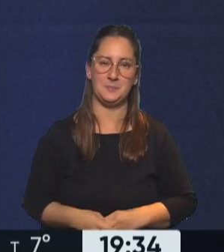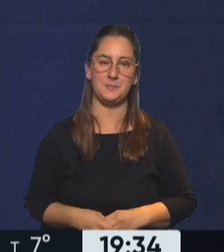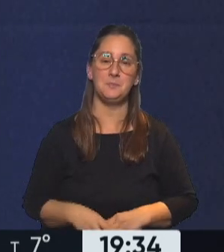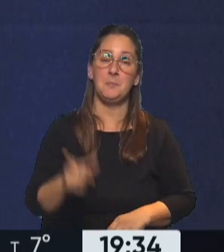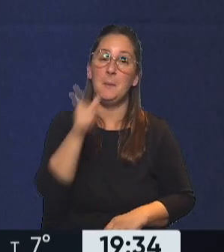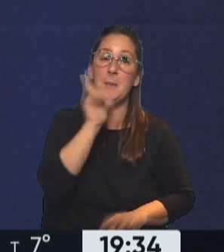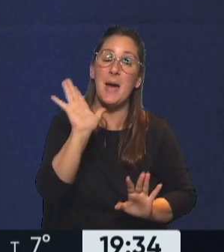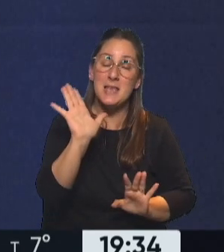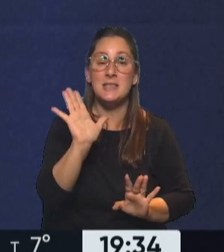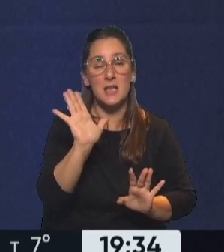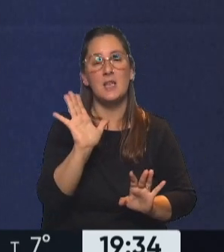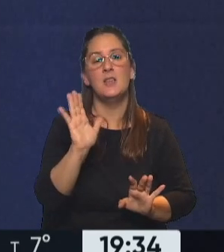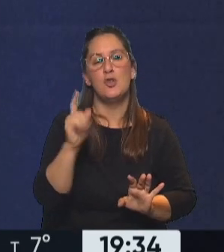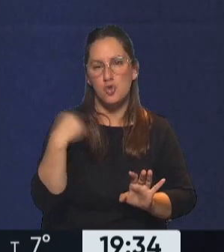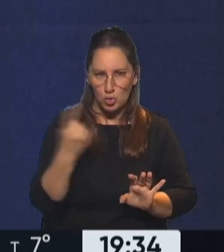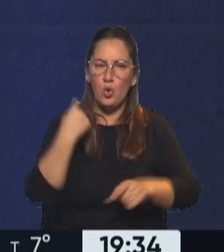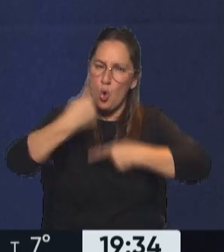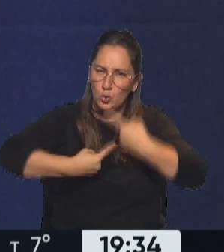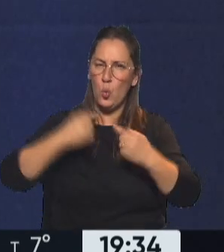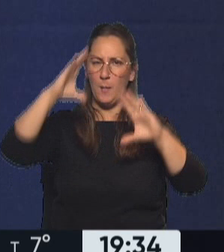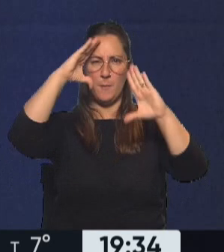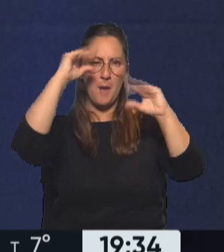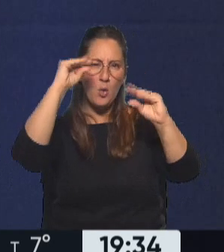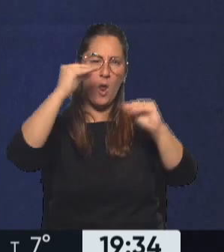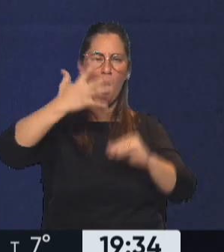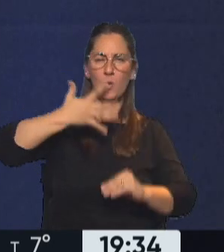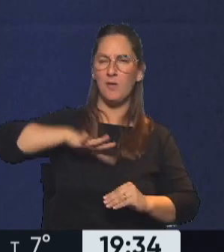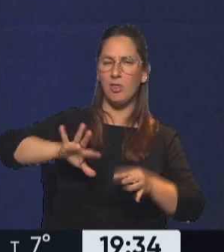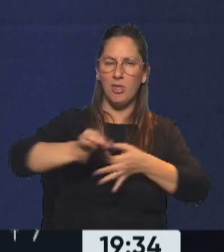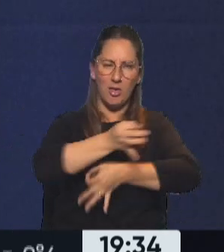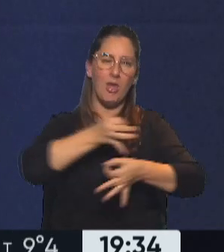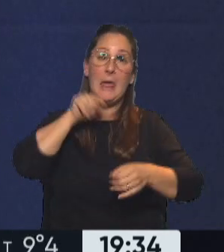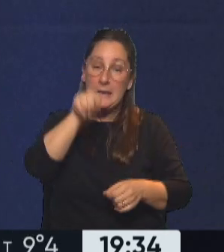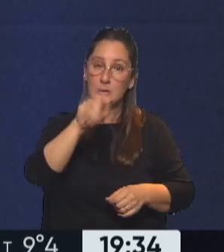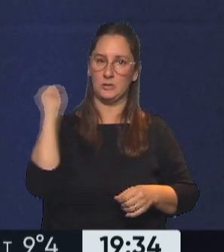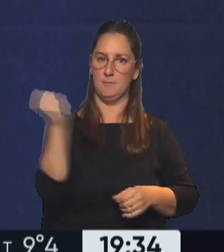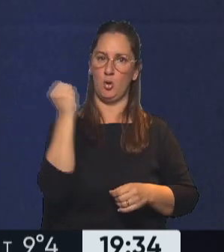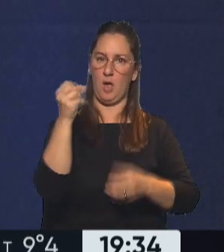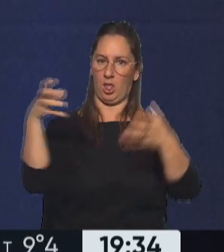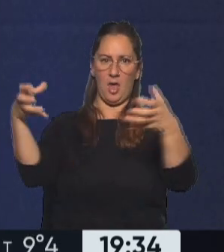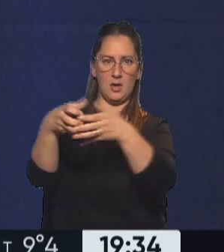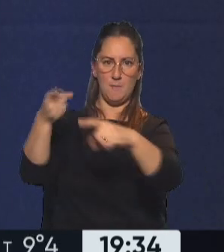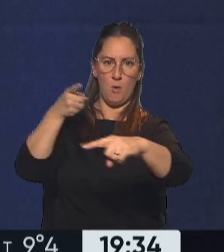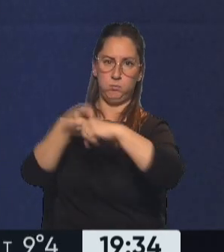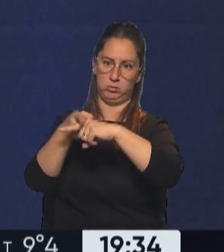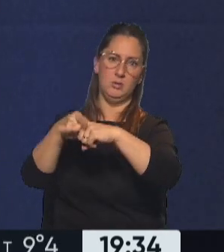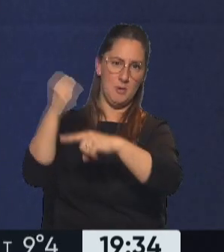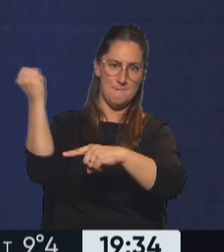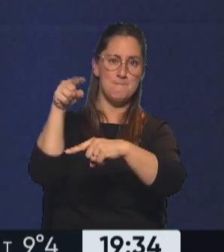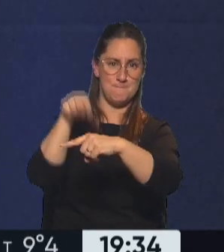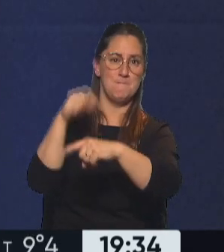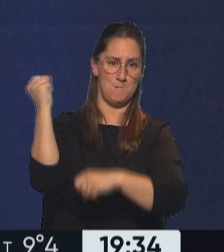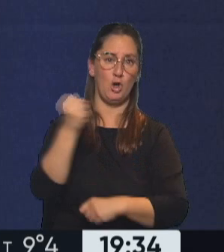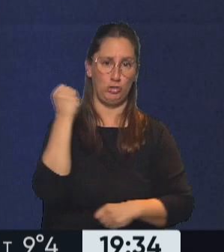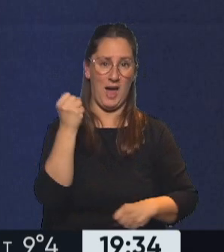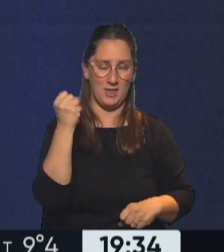más allá de eso seguimos madurando y eso es lo importante contra un rival, un enorme rival